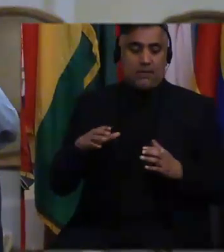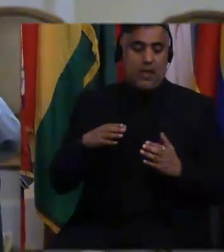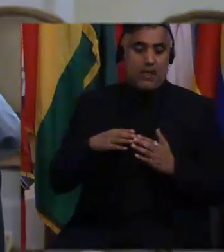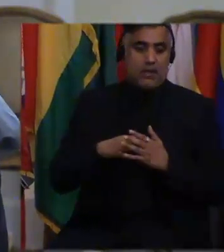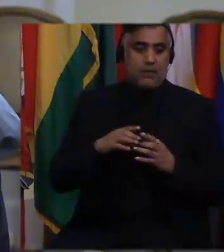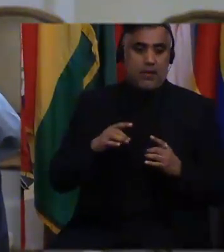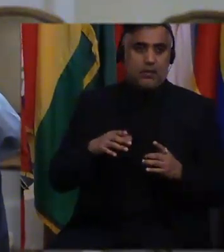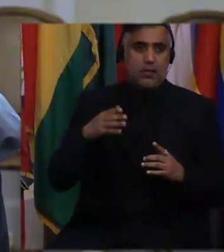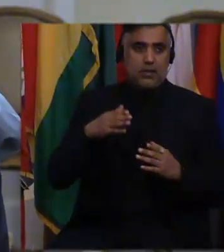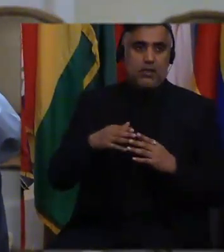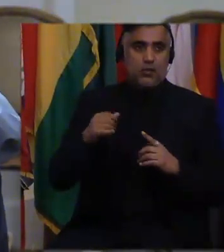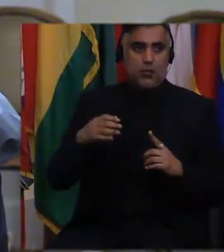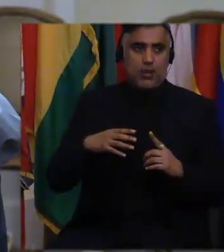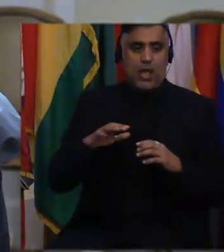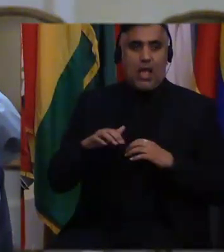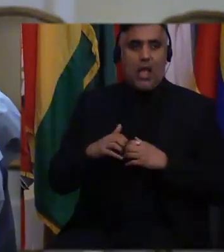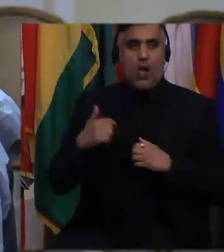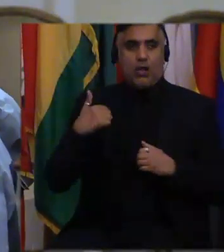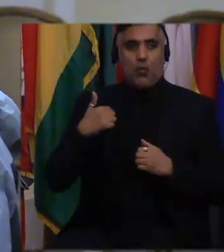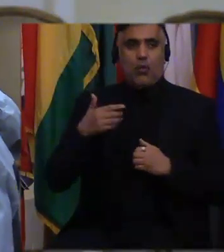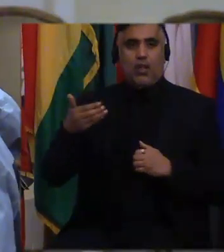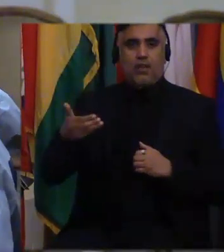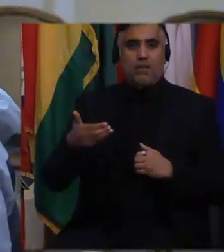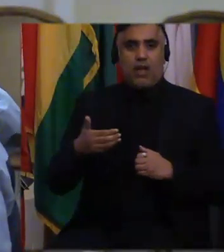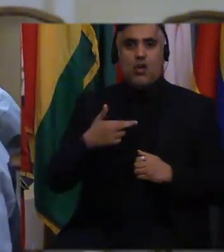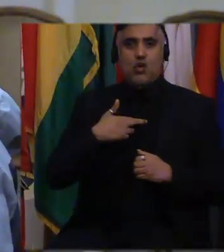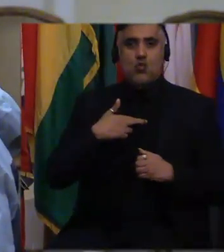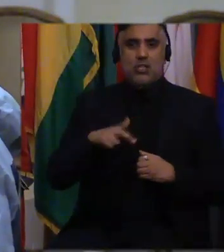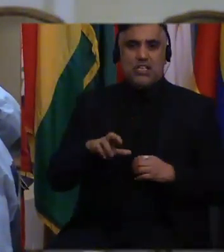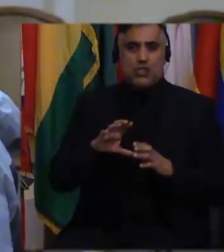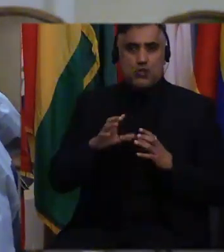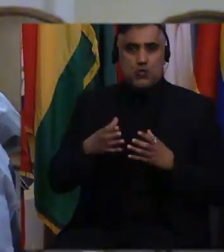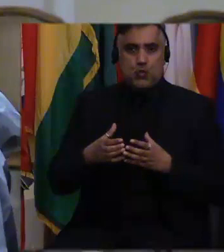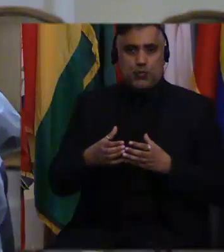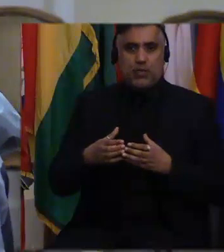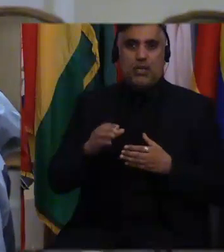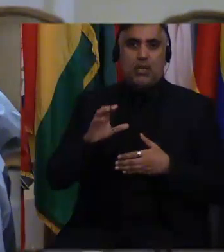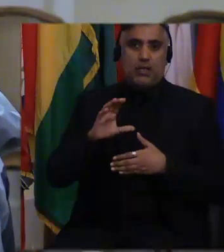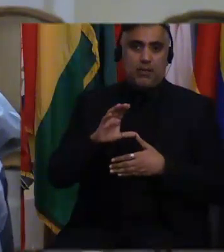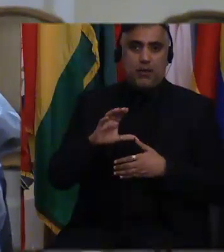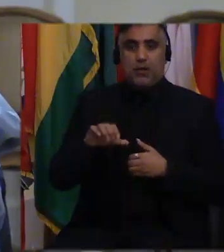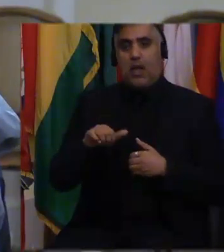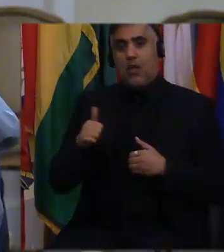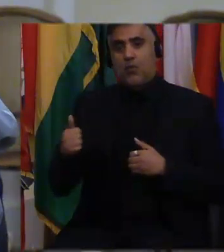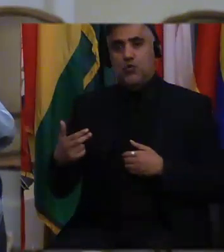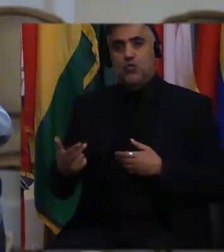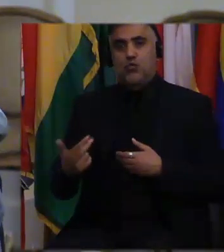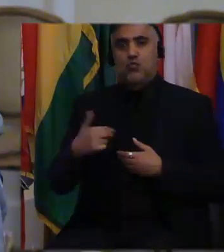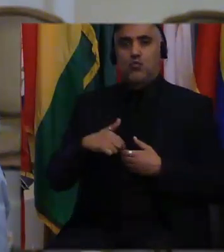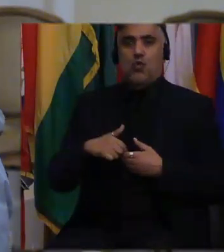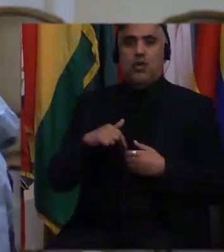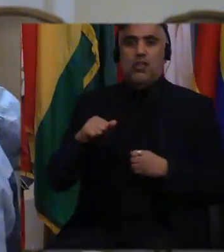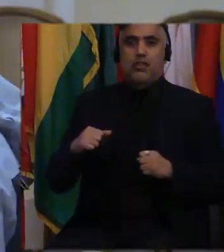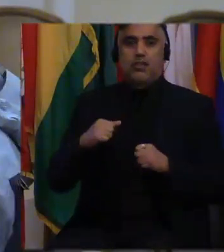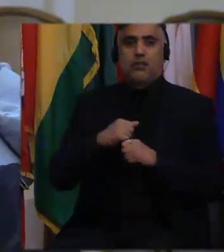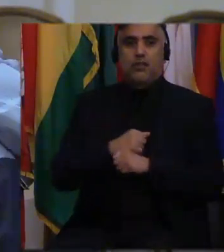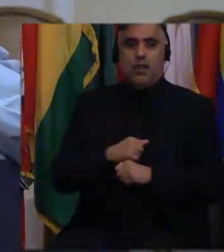del mundo, pero en el continente americano, para unirse a esta lucha de una manera propositiva?